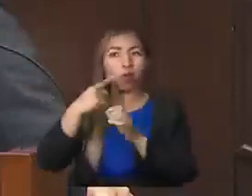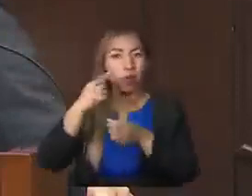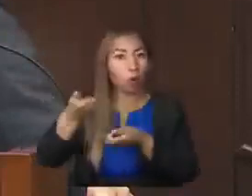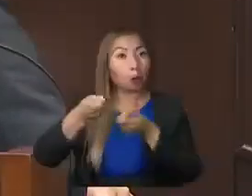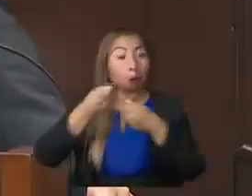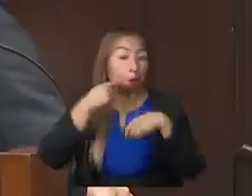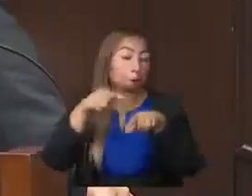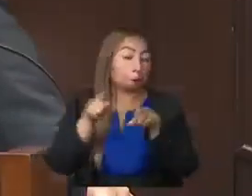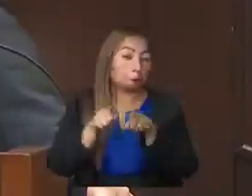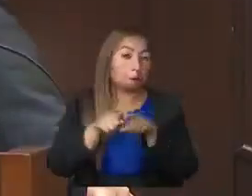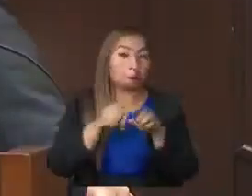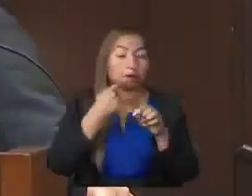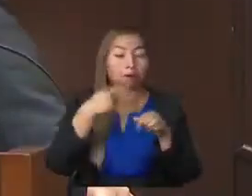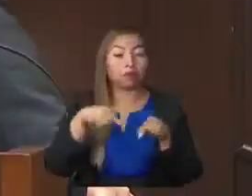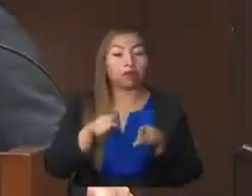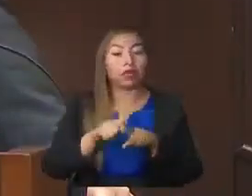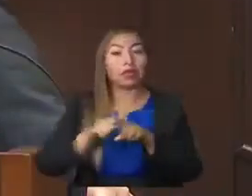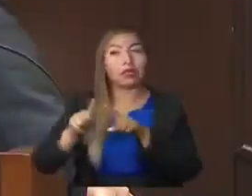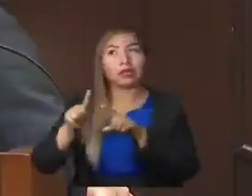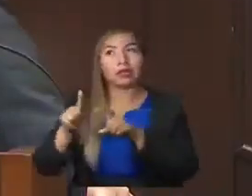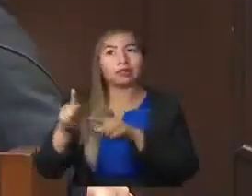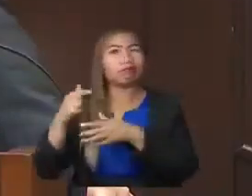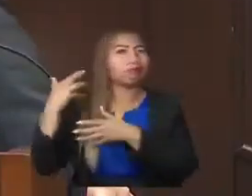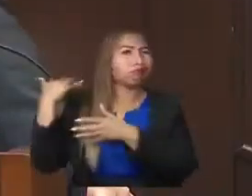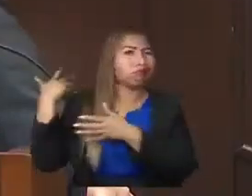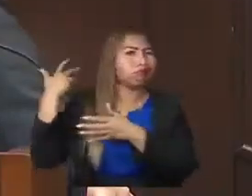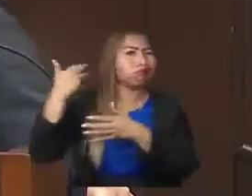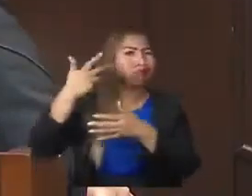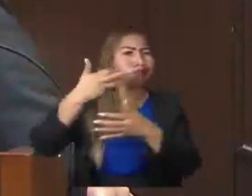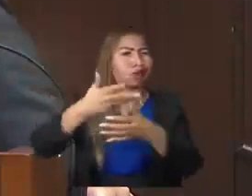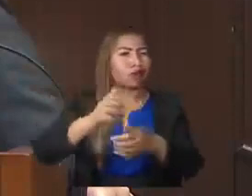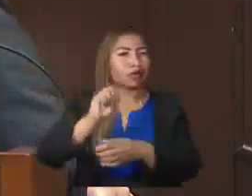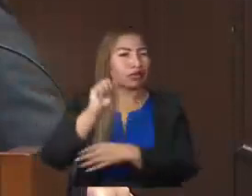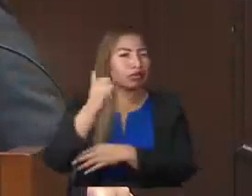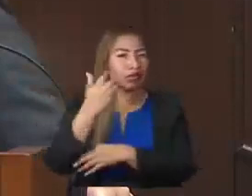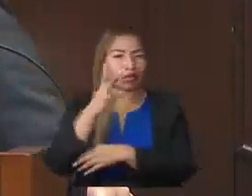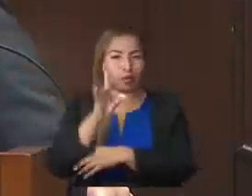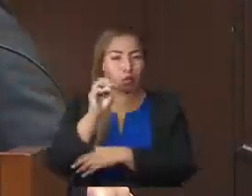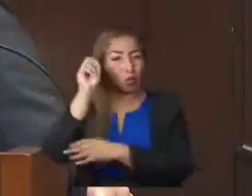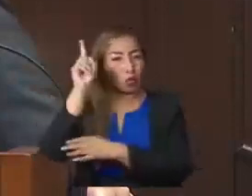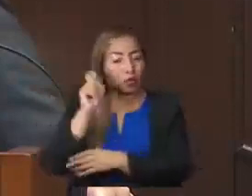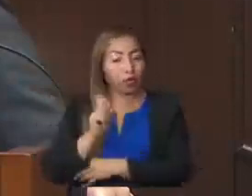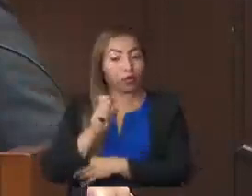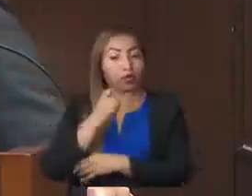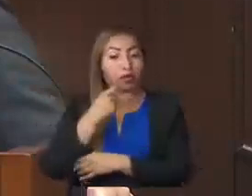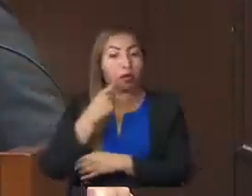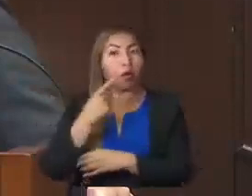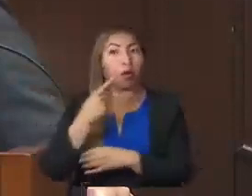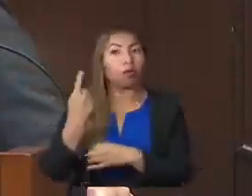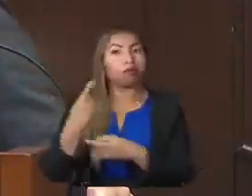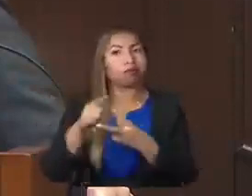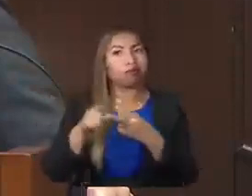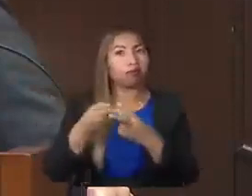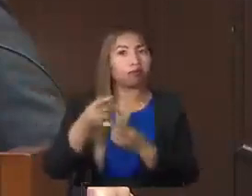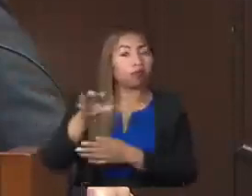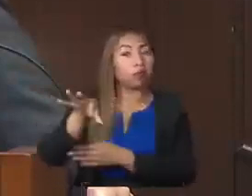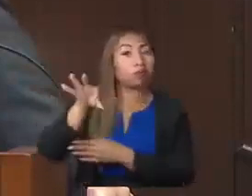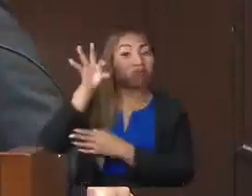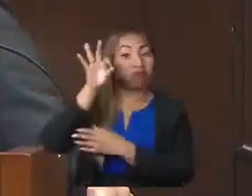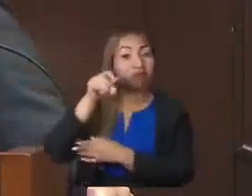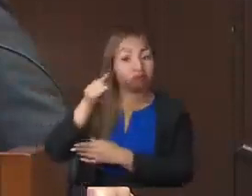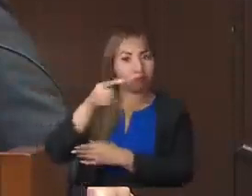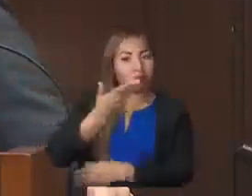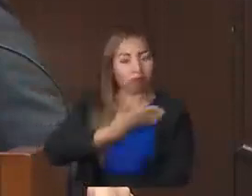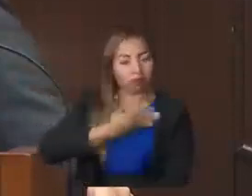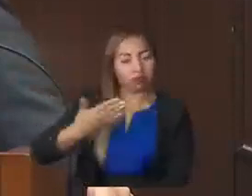Han transcurrido 18 meses desde mi elección y reelección como presidente